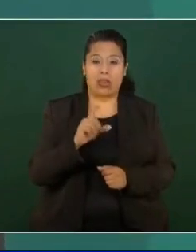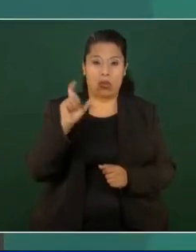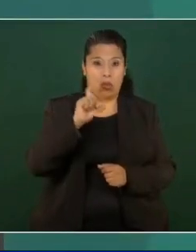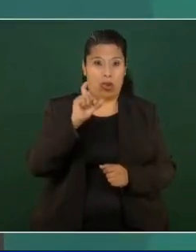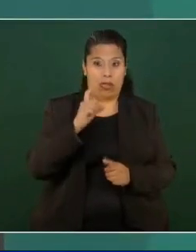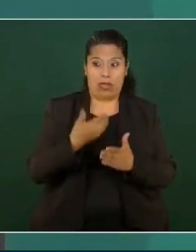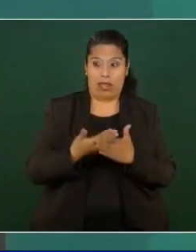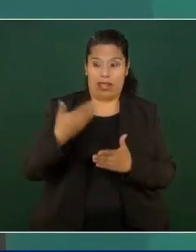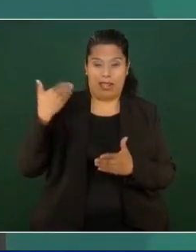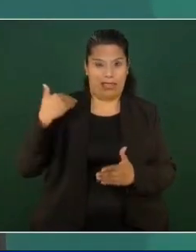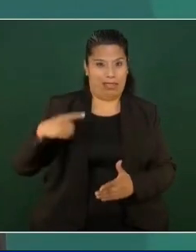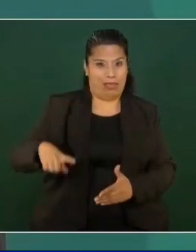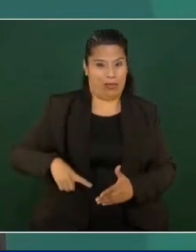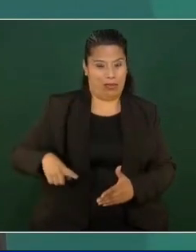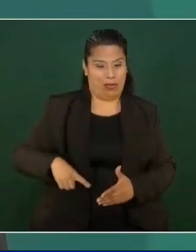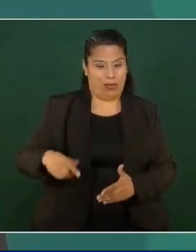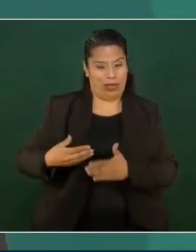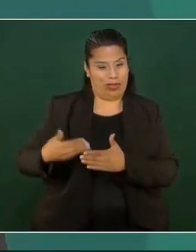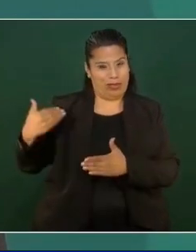de